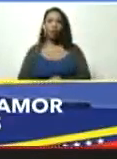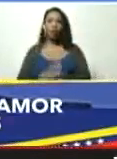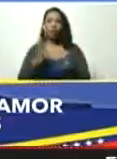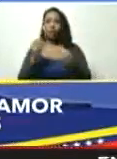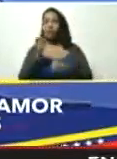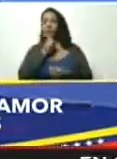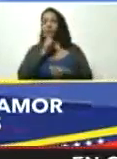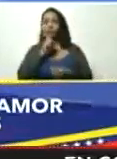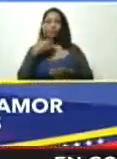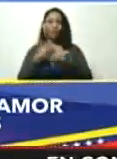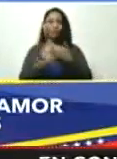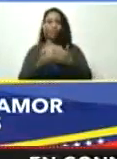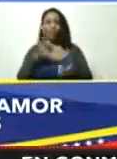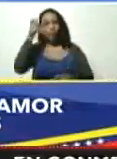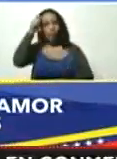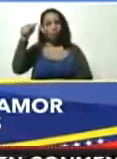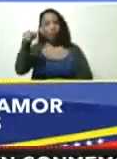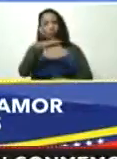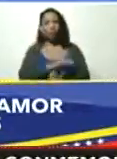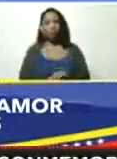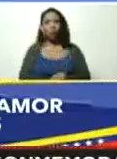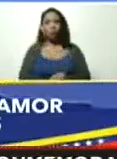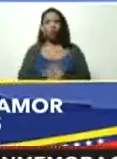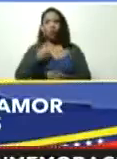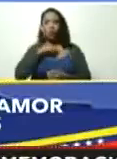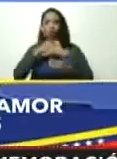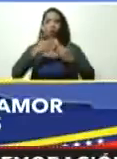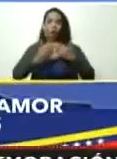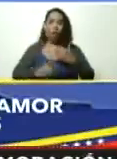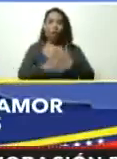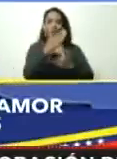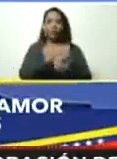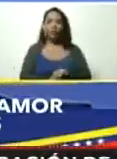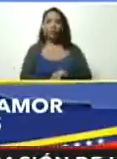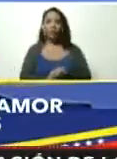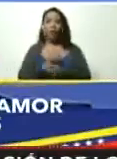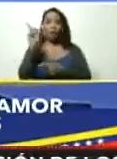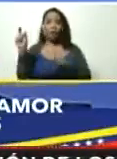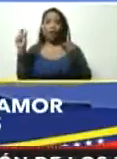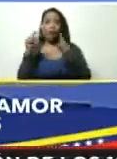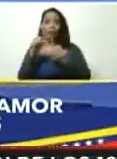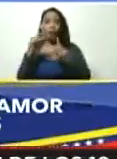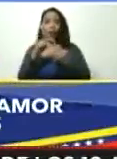sea, con el pueblo saldremos adelante. Esas fueron las palabras